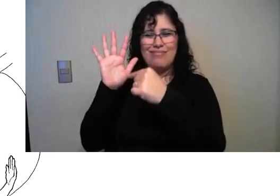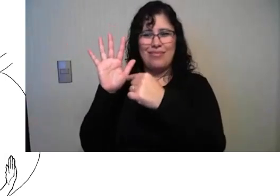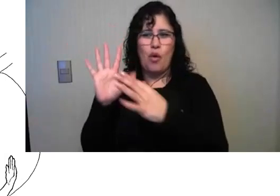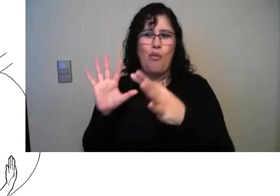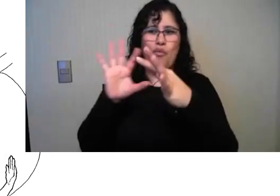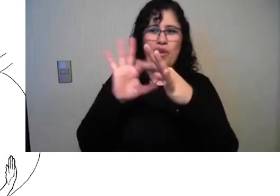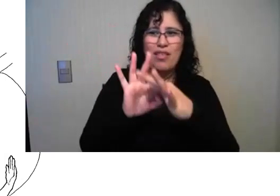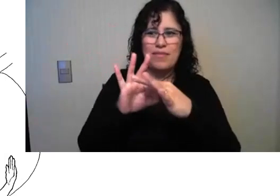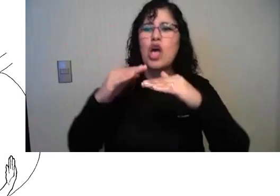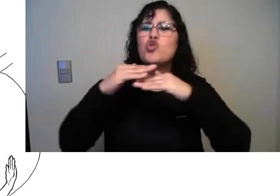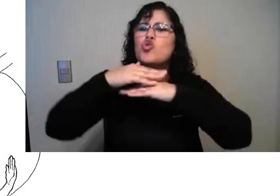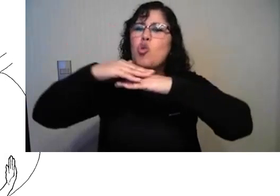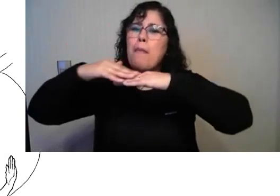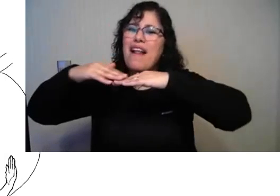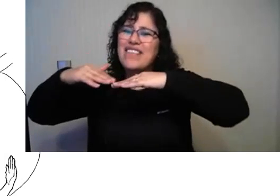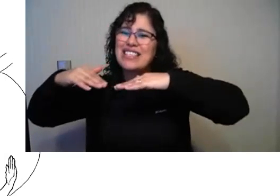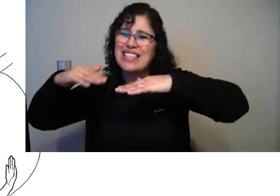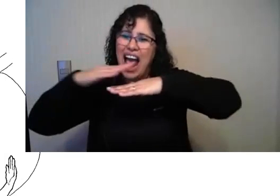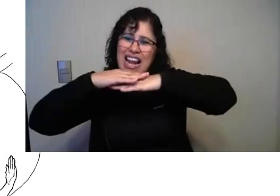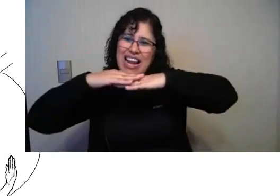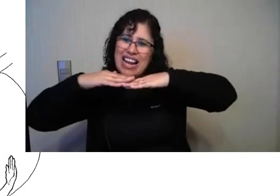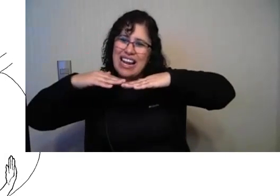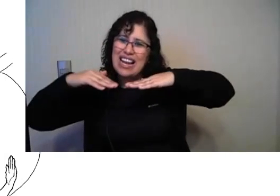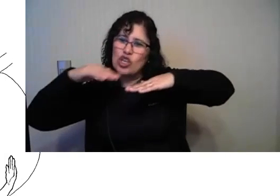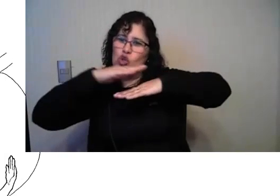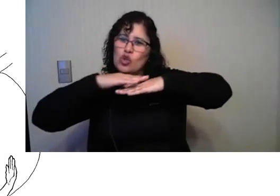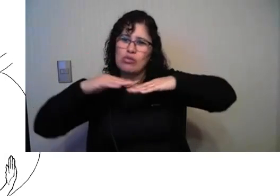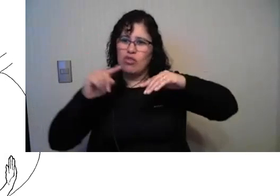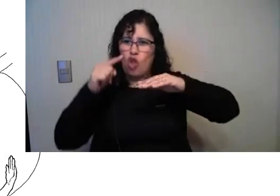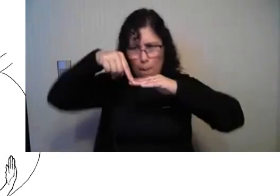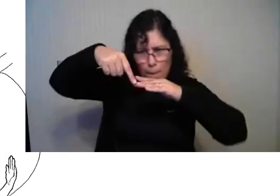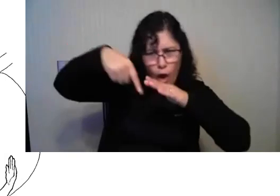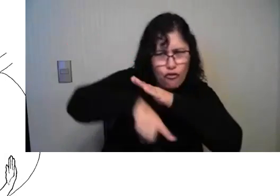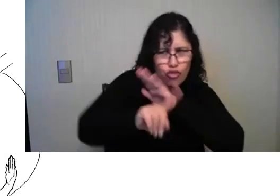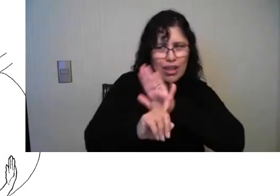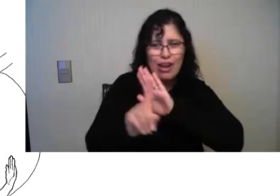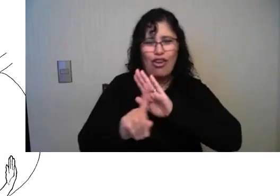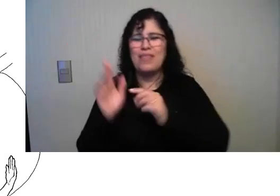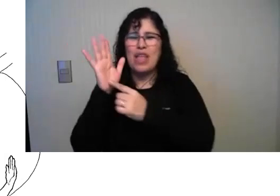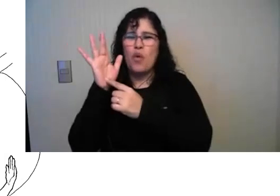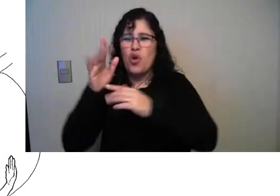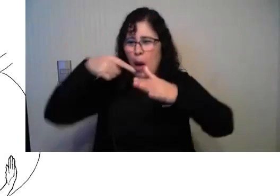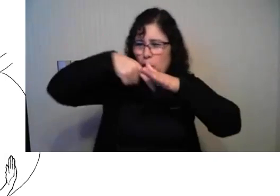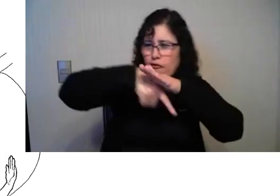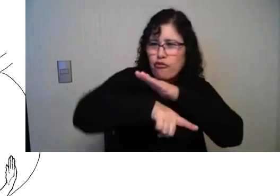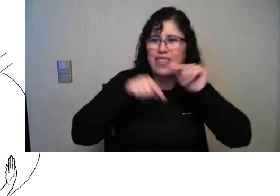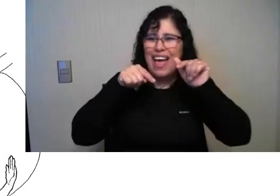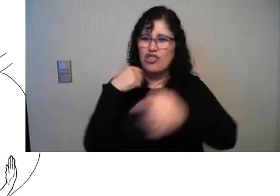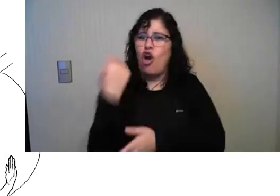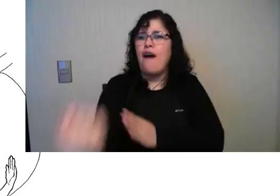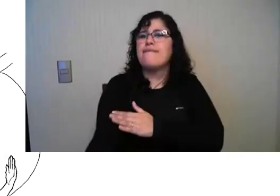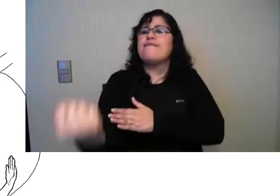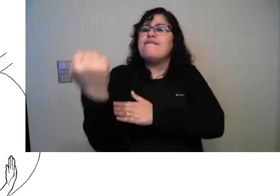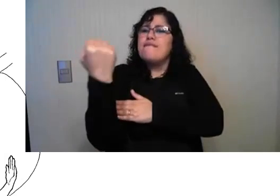superficiales respecto a las neuronas que son más profundas y que están asociadas a músculos flexores. Es un tipo